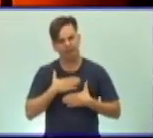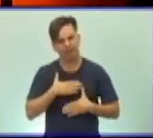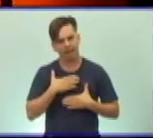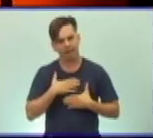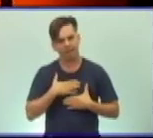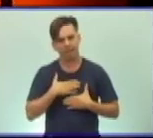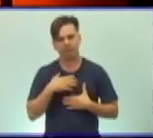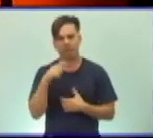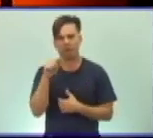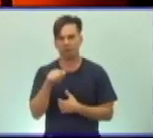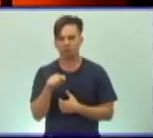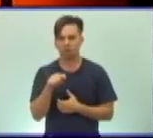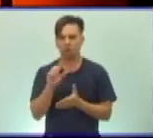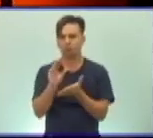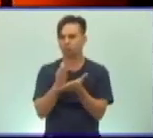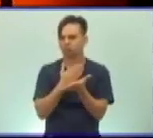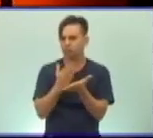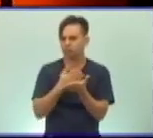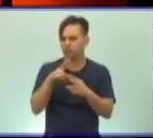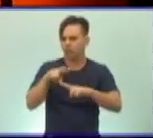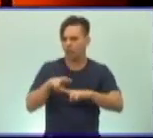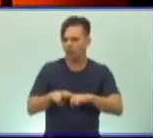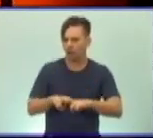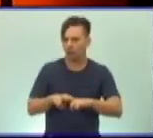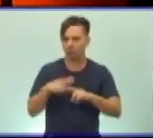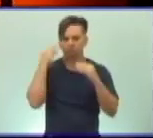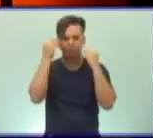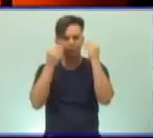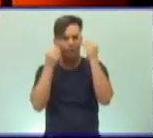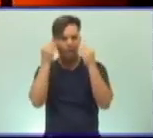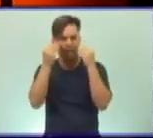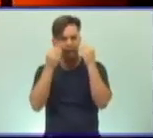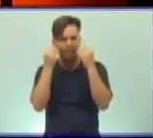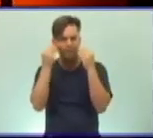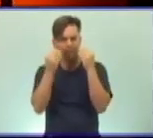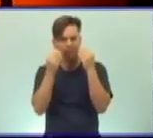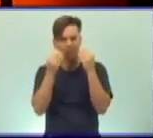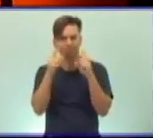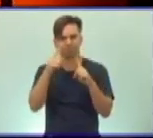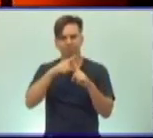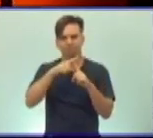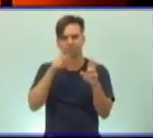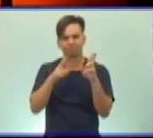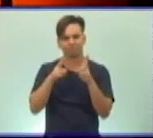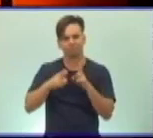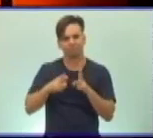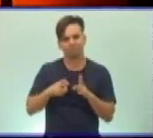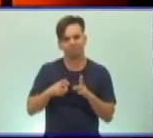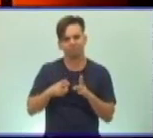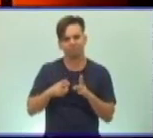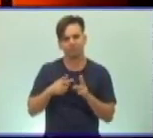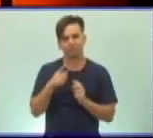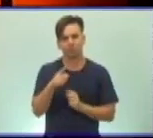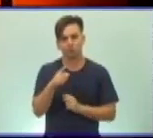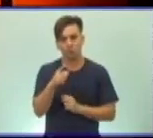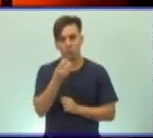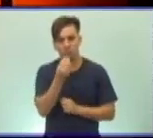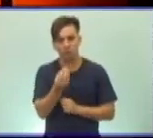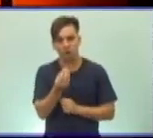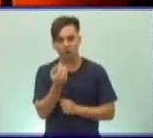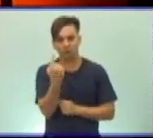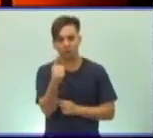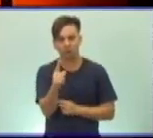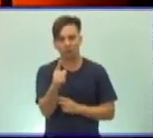tu libro de texto a realizar el análisis de los ejercicios propuestos y tú mismo elabores tu